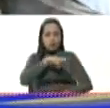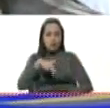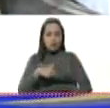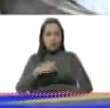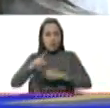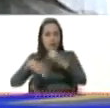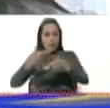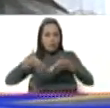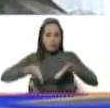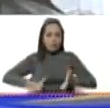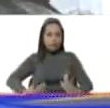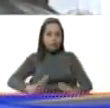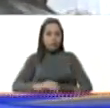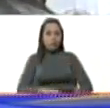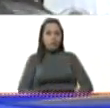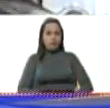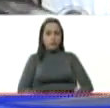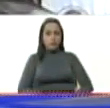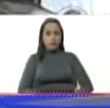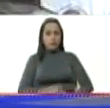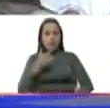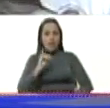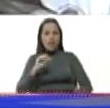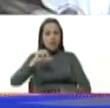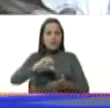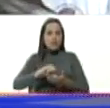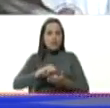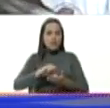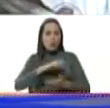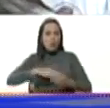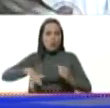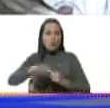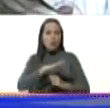parieron y están en el círculo de lactancia.